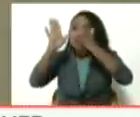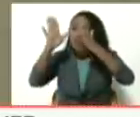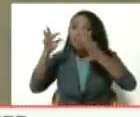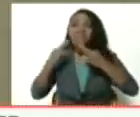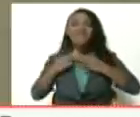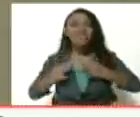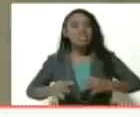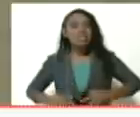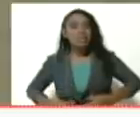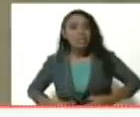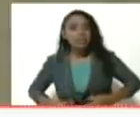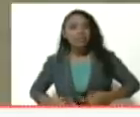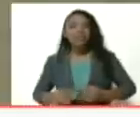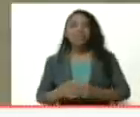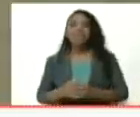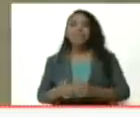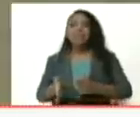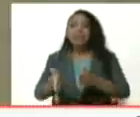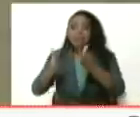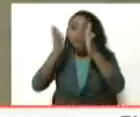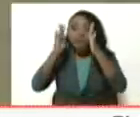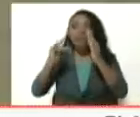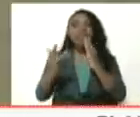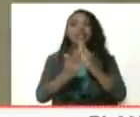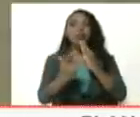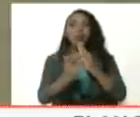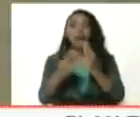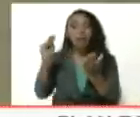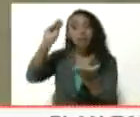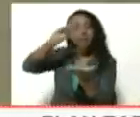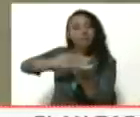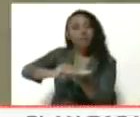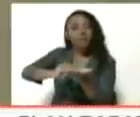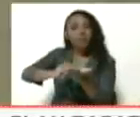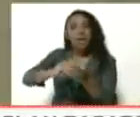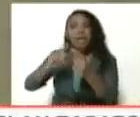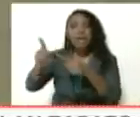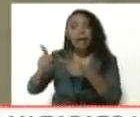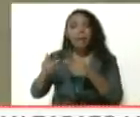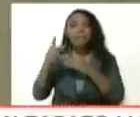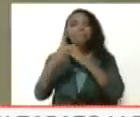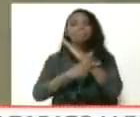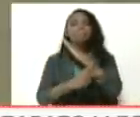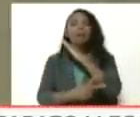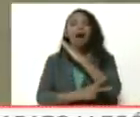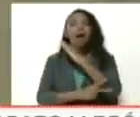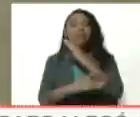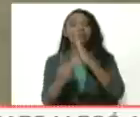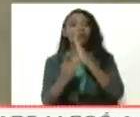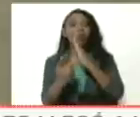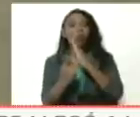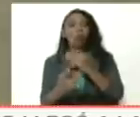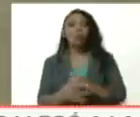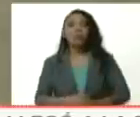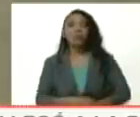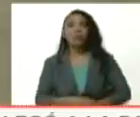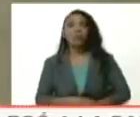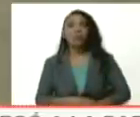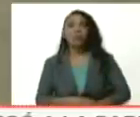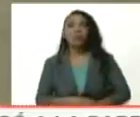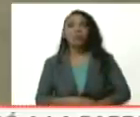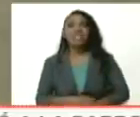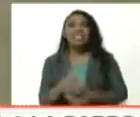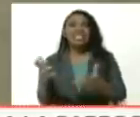física, infraestructura tecnológica instalada y el parque tecnológico.